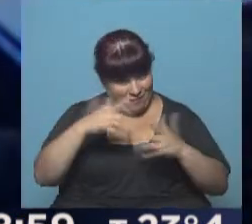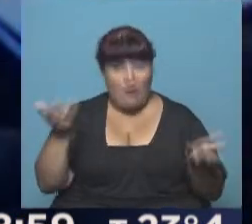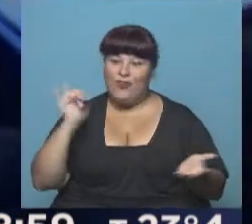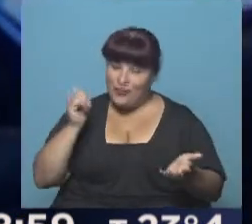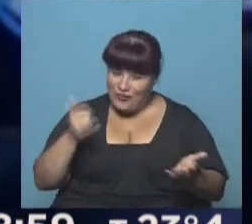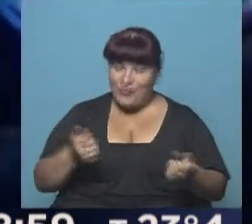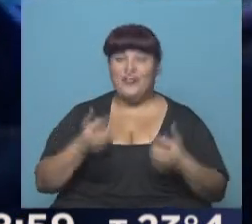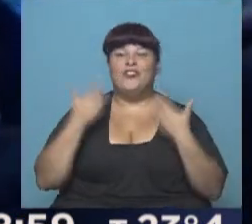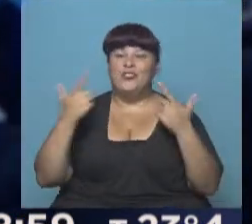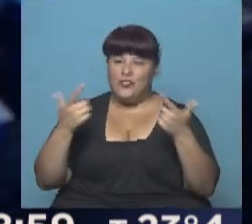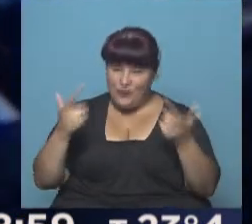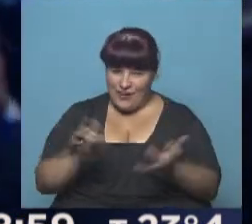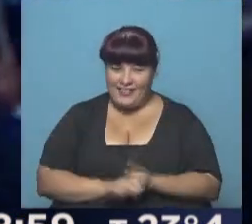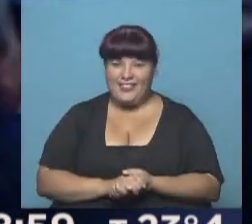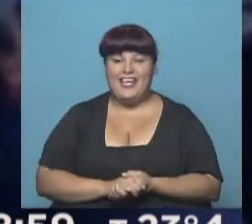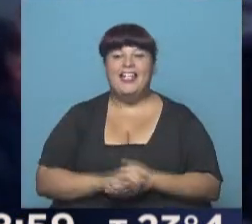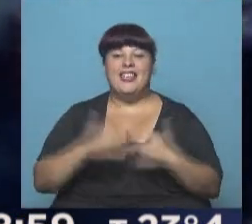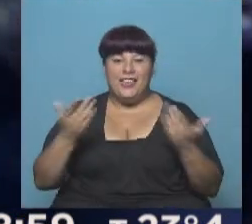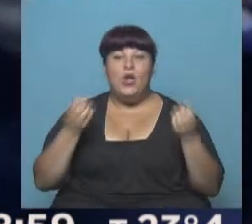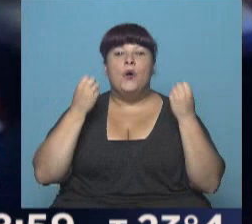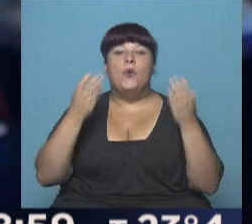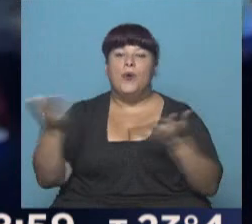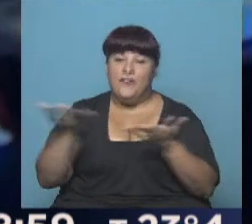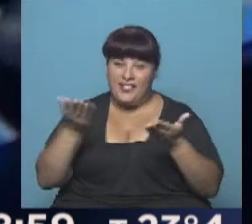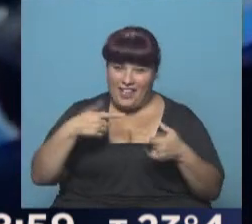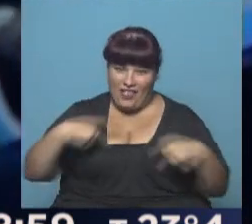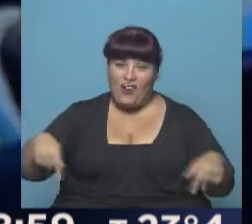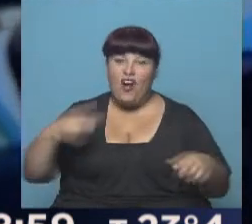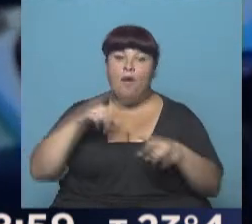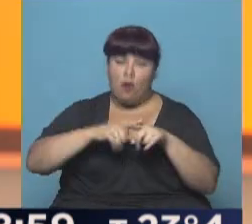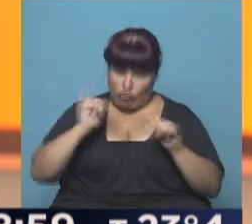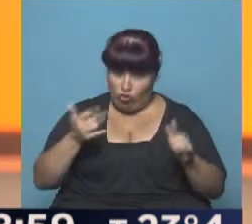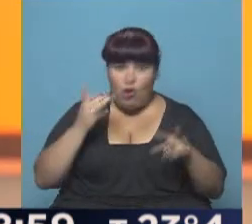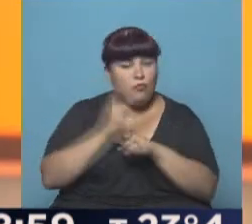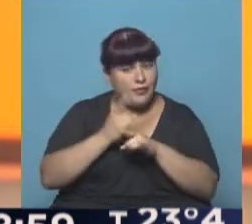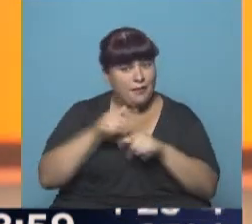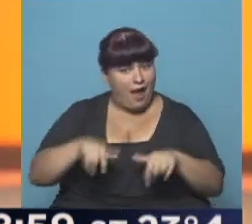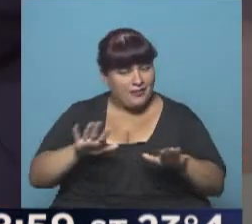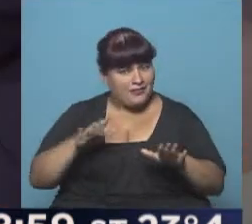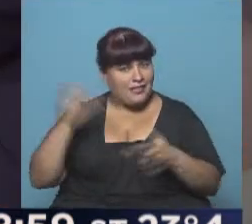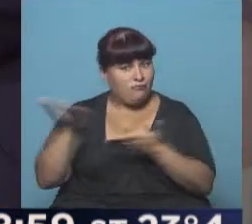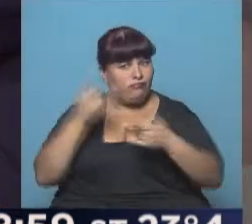les deseo mucha suerte y que tengan muchos invitados de todos los colores. Pero seguro, como estamos teniendo diariamente.